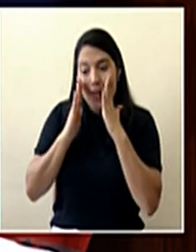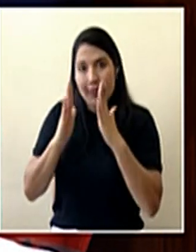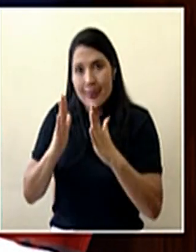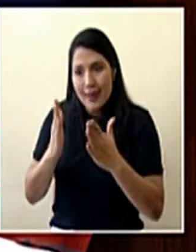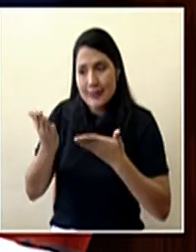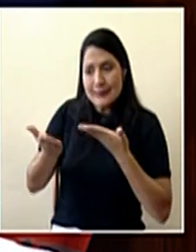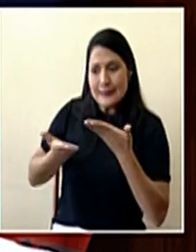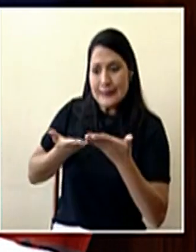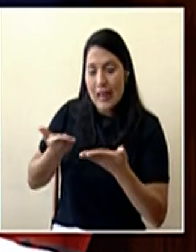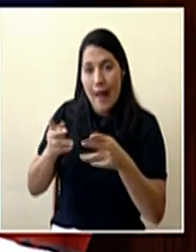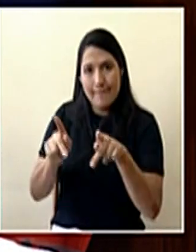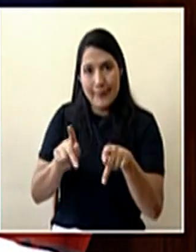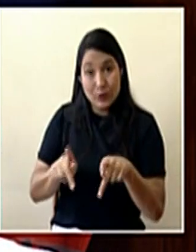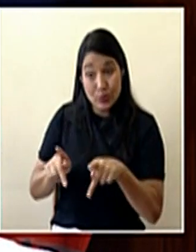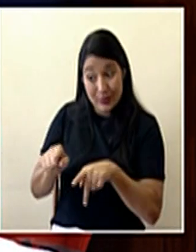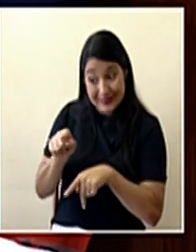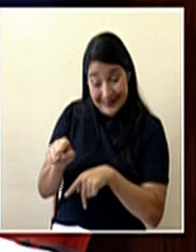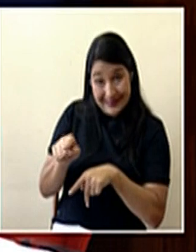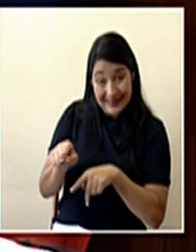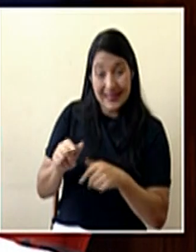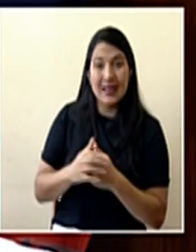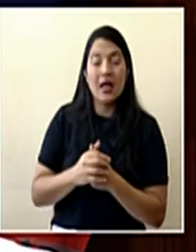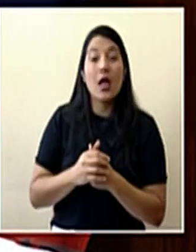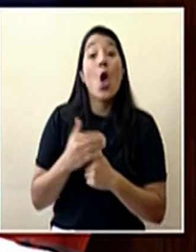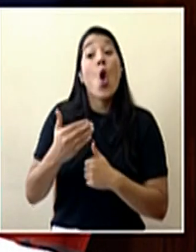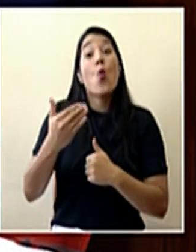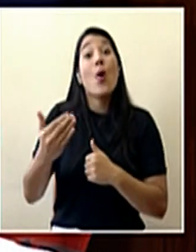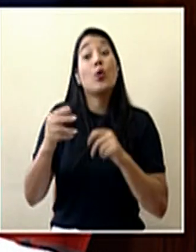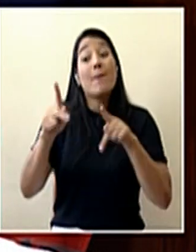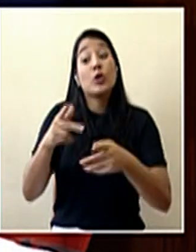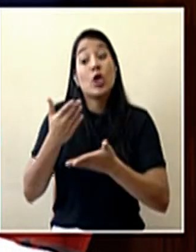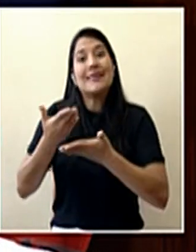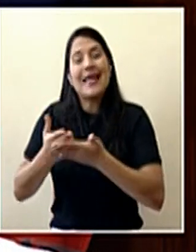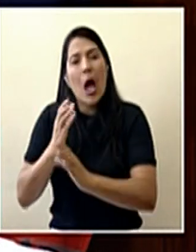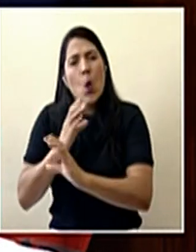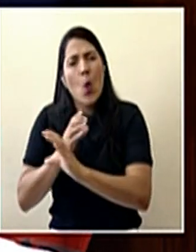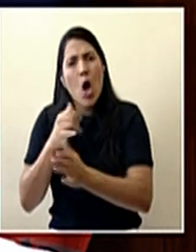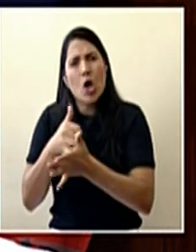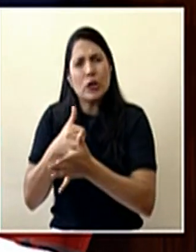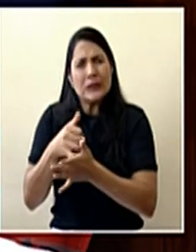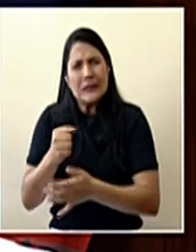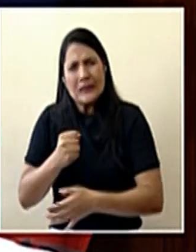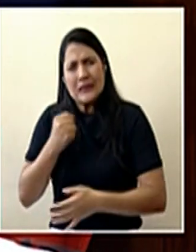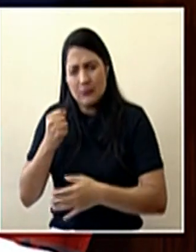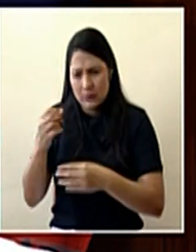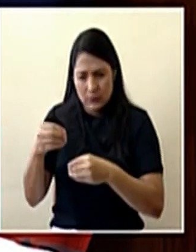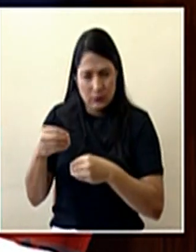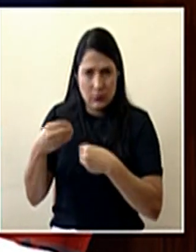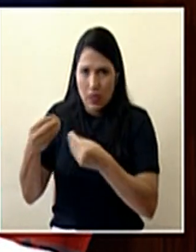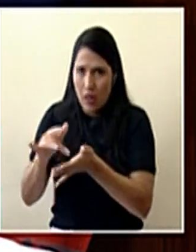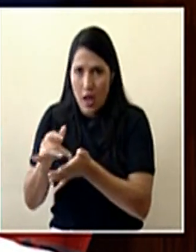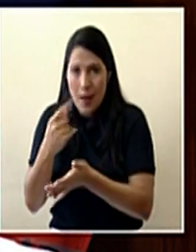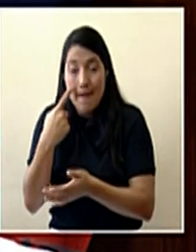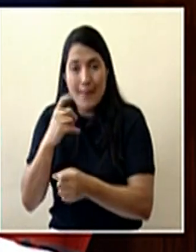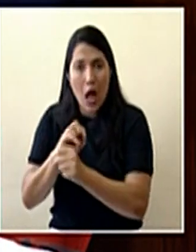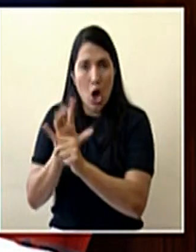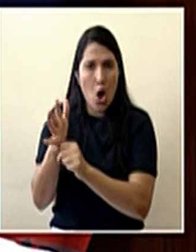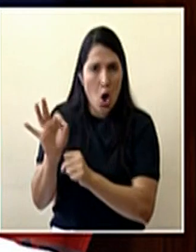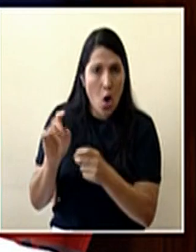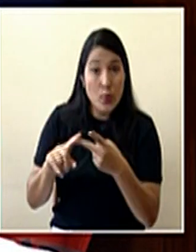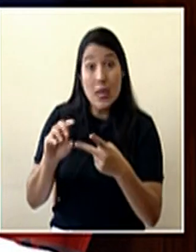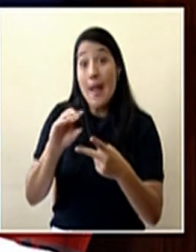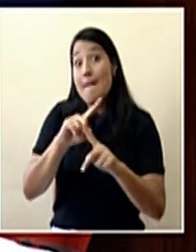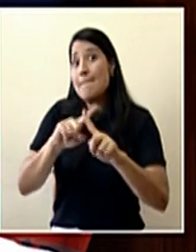intensivos, cuando un paciente llega ahí, no solamente se le aplica tratamiento para el COVID, se le aplica tratamiento para un montón de patologías pulmonares que se